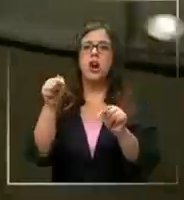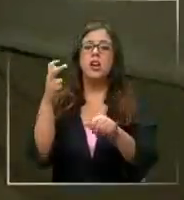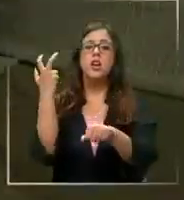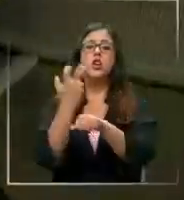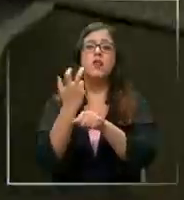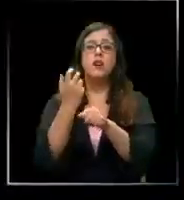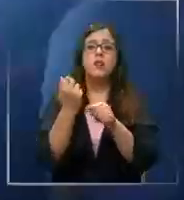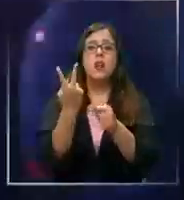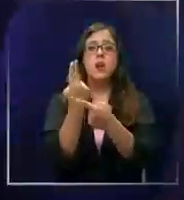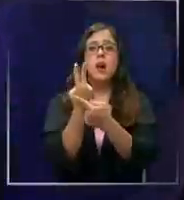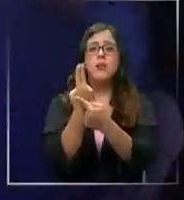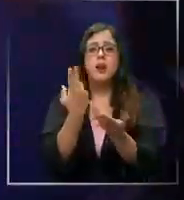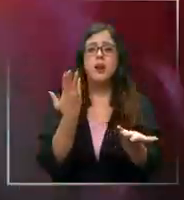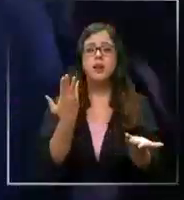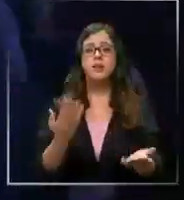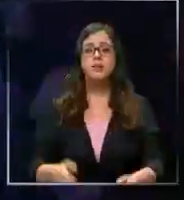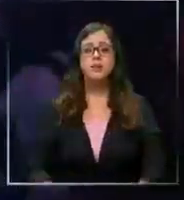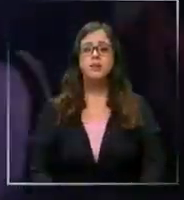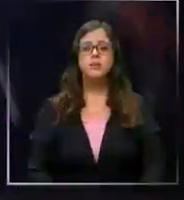pareja.